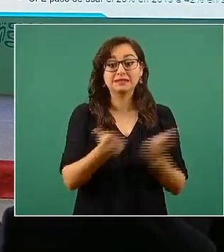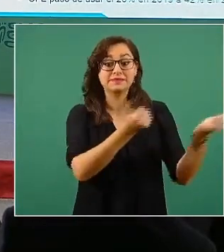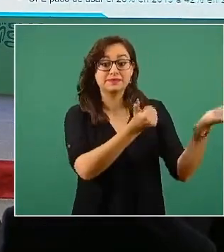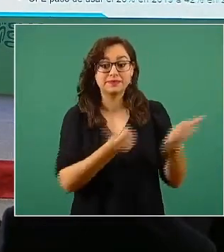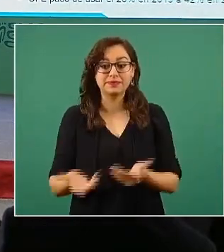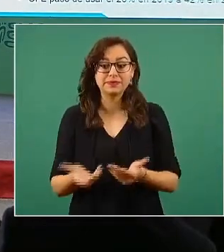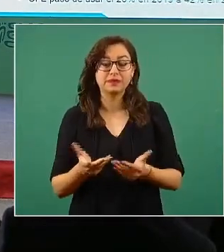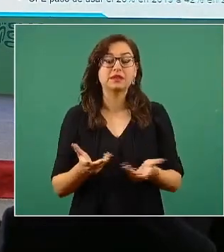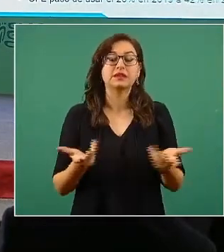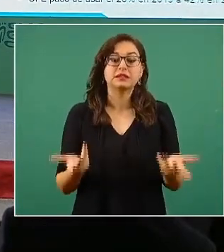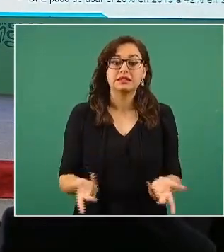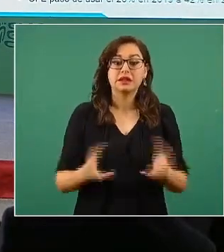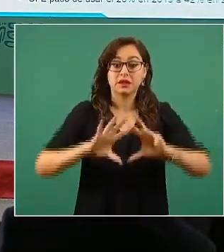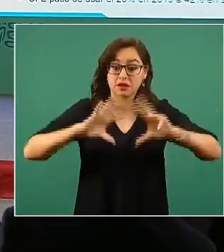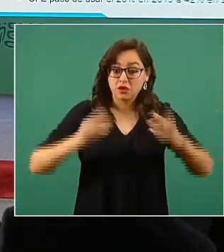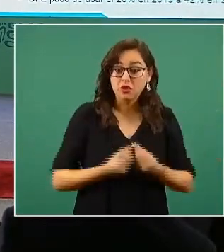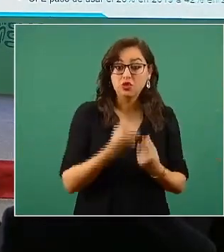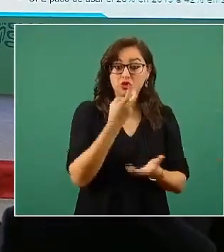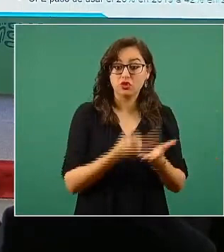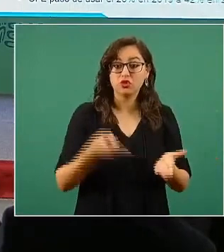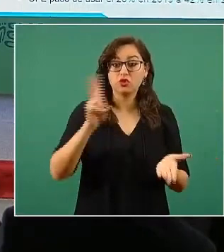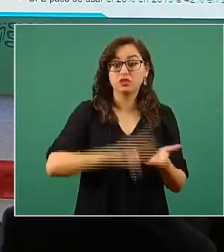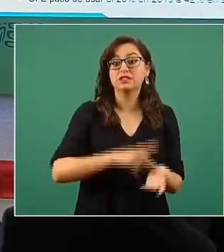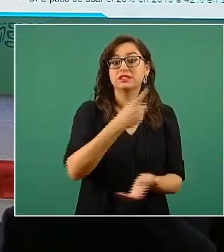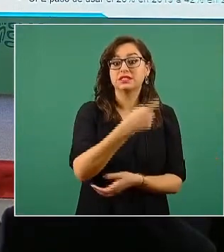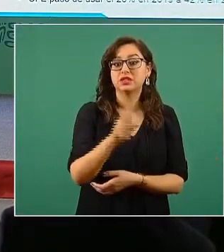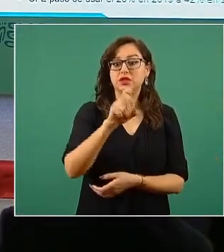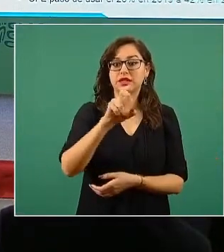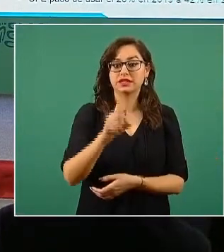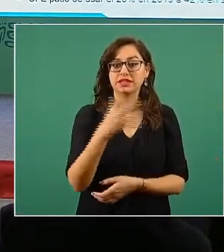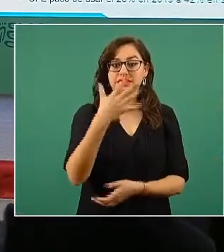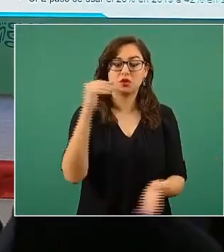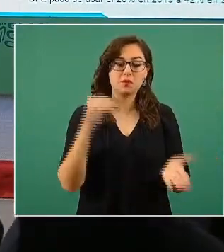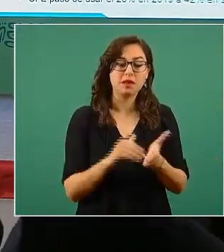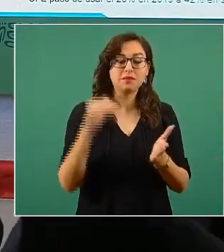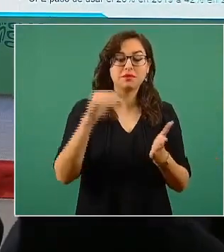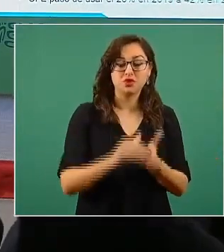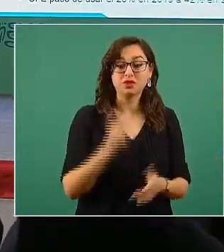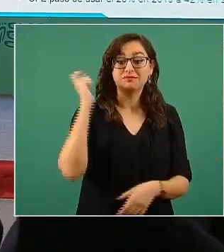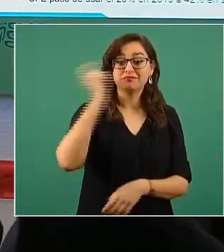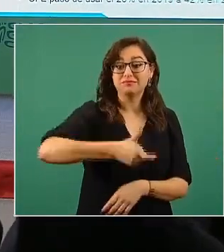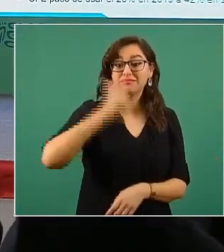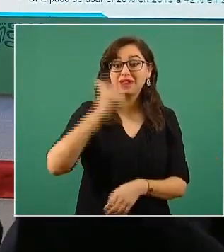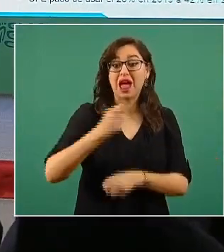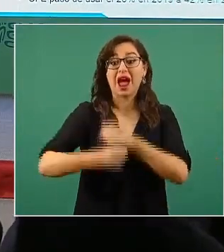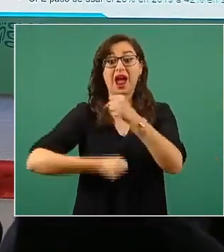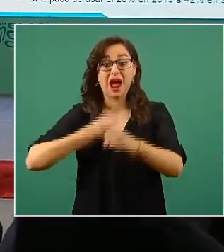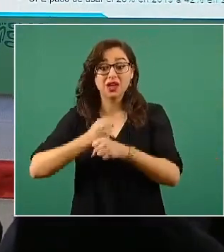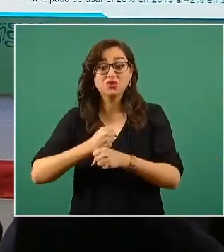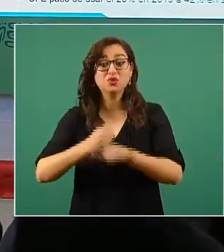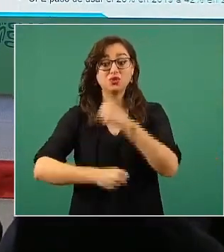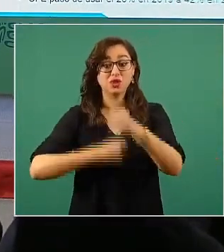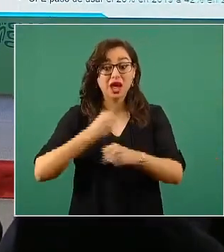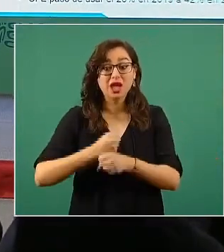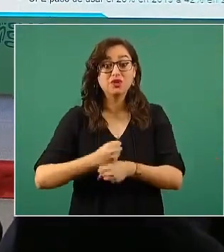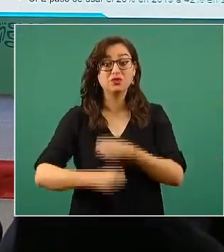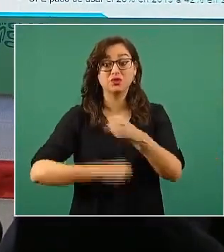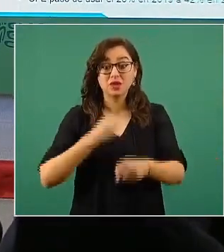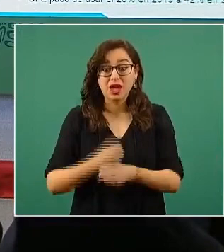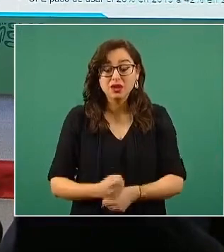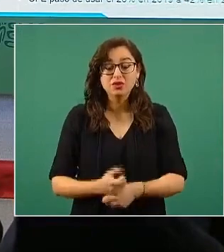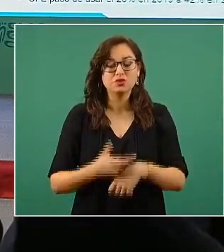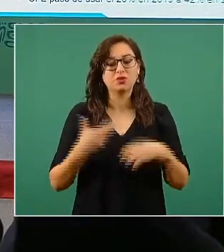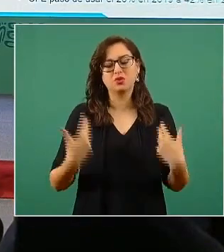idea entre los dos, que son 135,000 millones de pesos, pues estamos hablando que eso es más de un presupuesto, más que el presupuesto de un estado